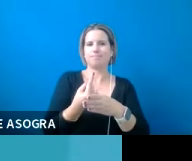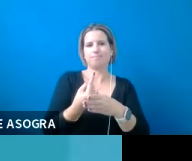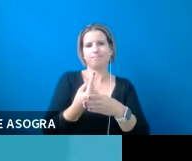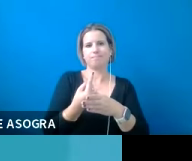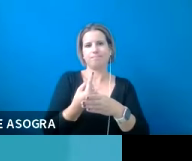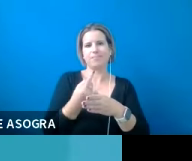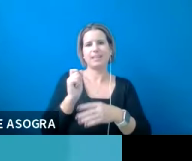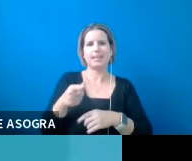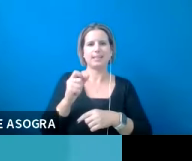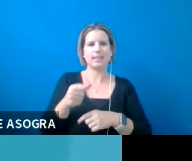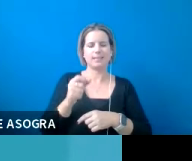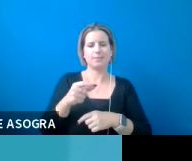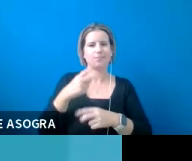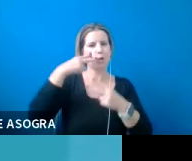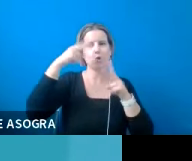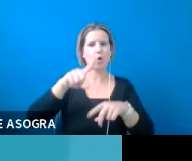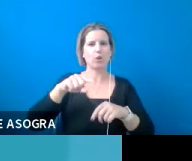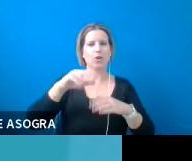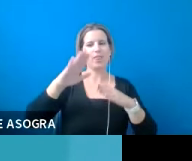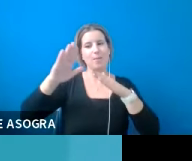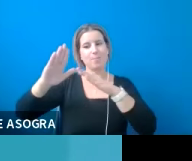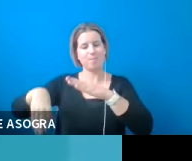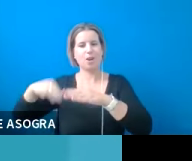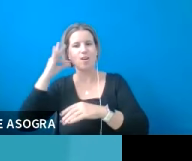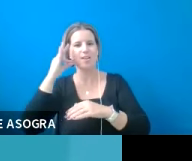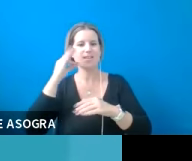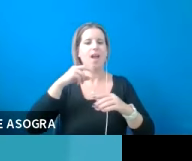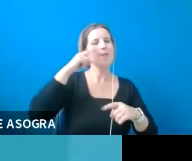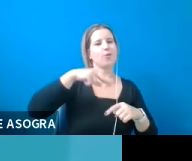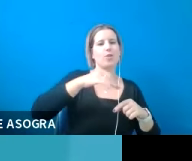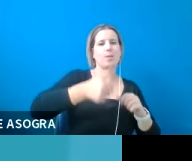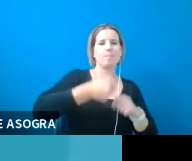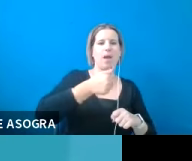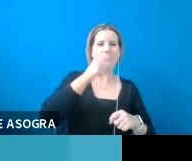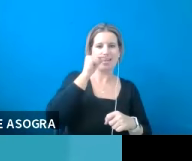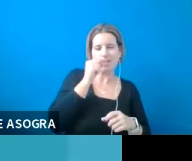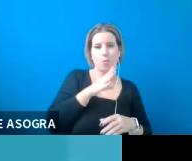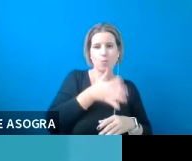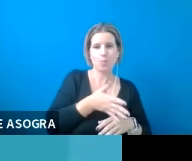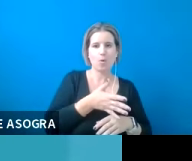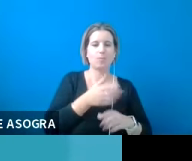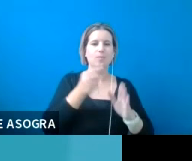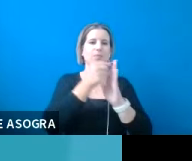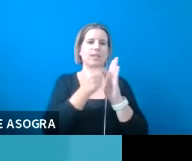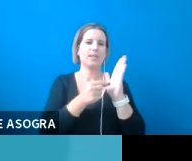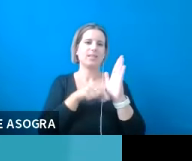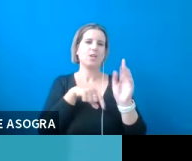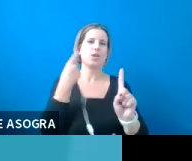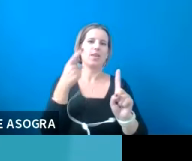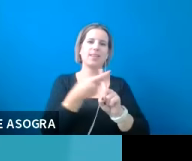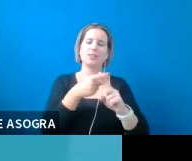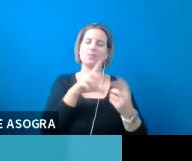probables de ser reconocidos en las niñas que en los niños debido principalmente a que los criterios diagnósticos no están